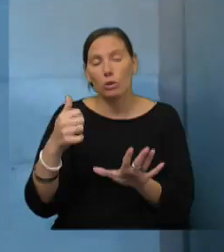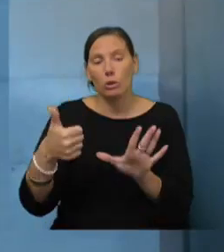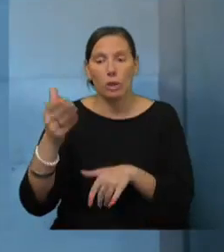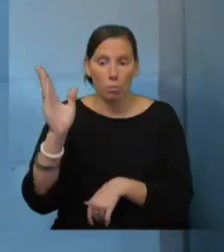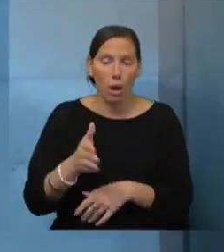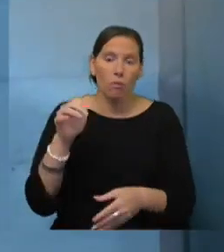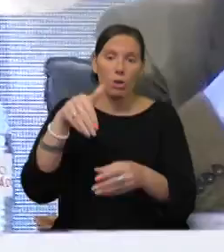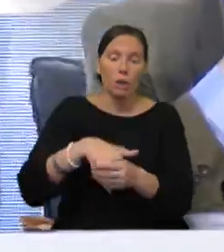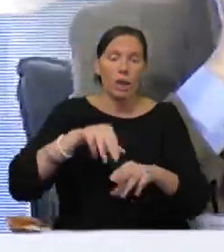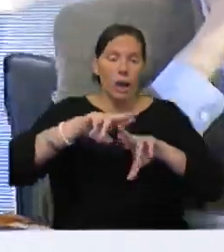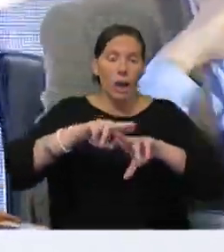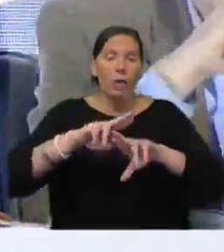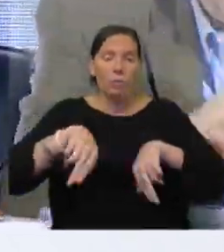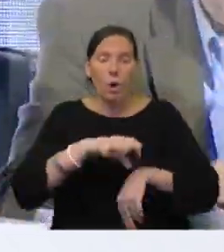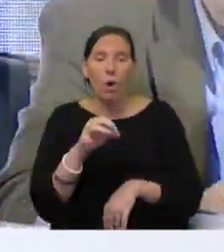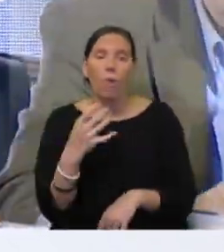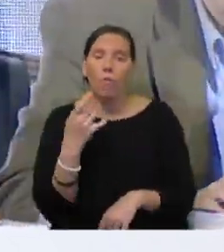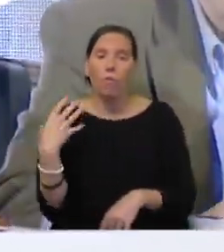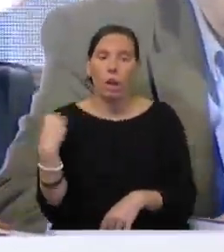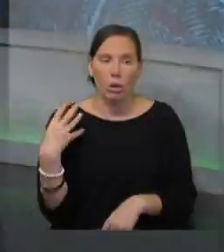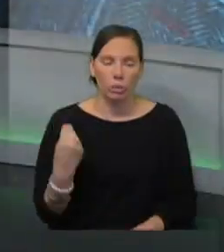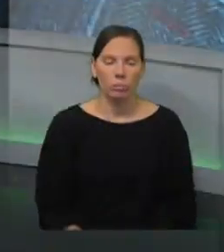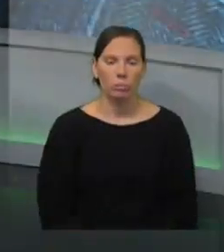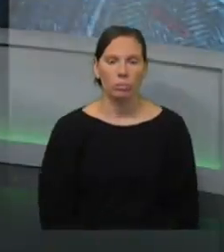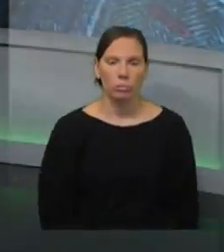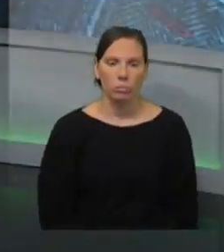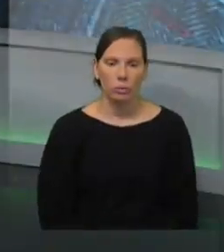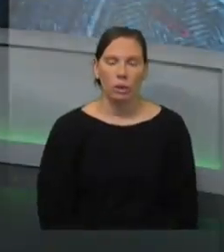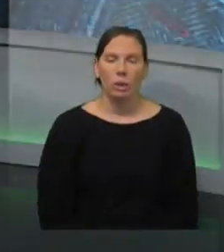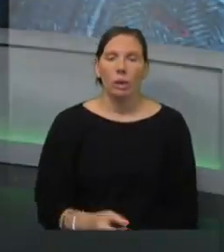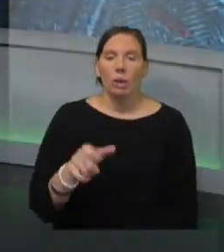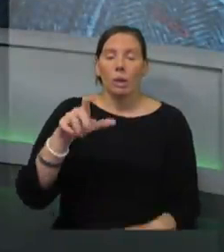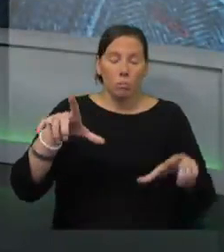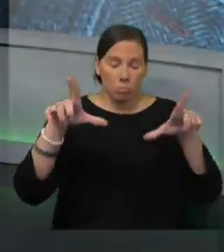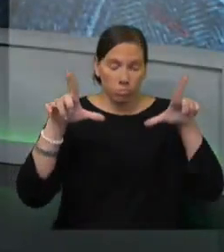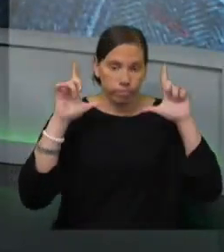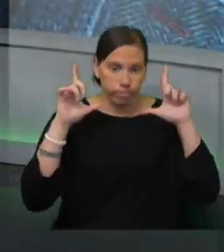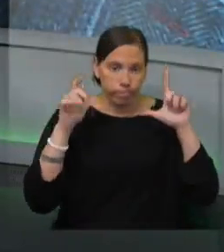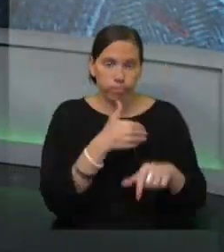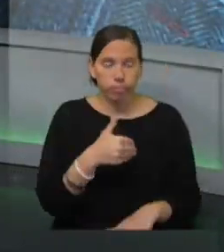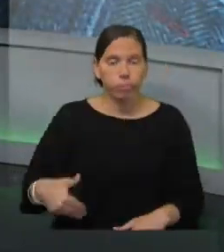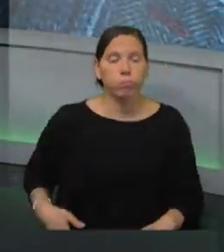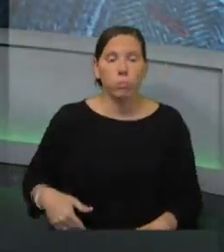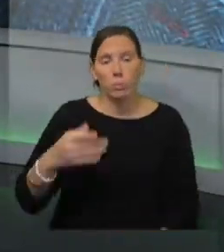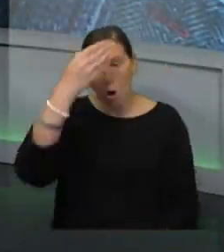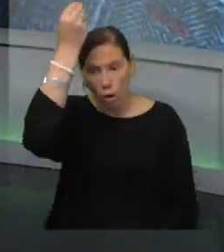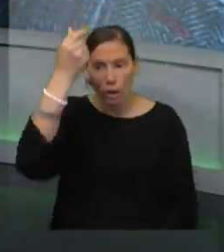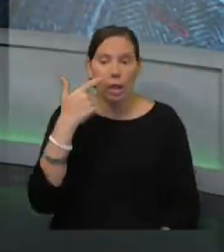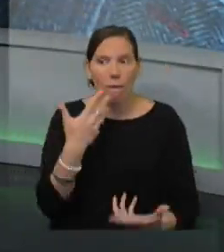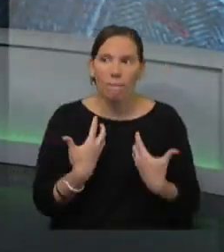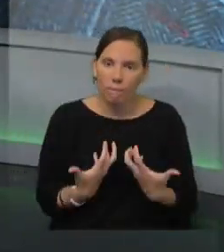dice que votará en blanco o anulado el candidato presidencial del partido Colorado Andrés Ojeda se muestra